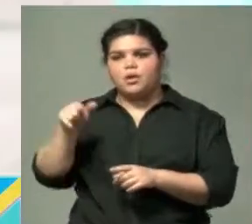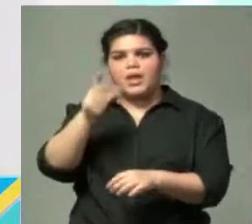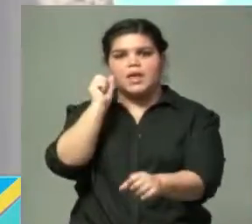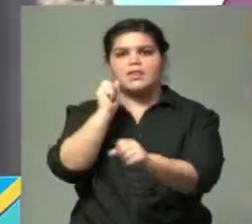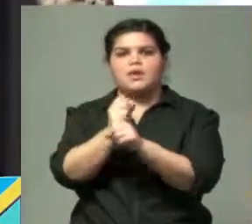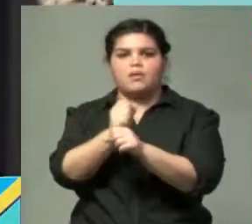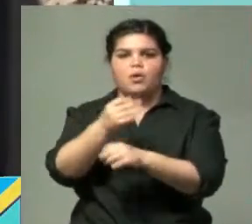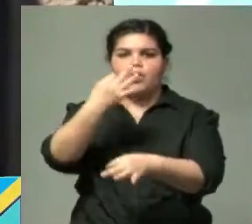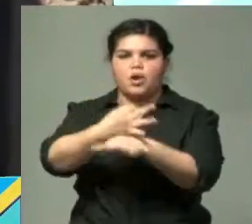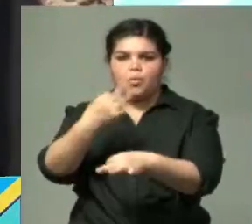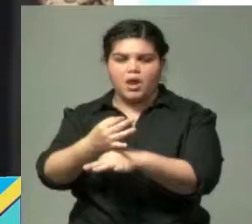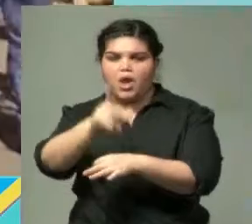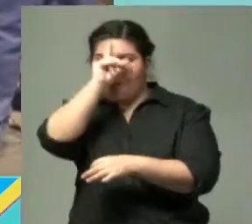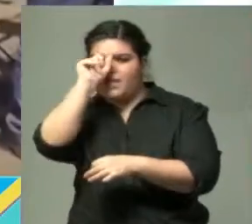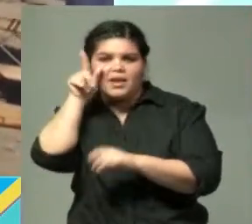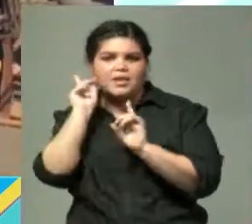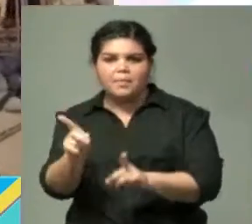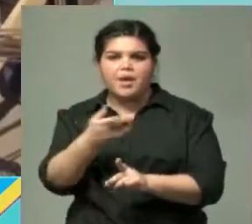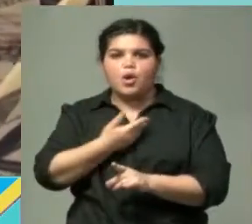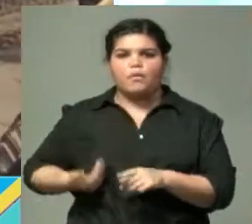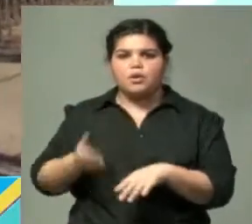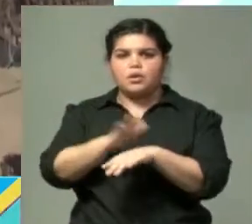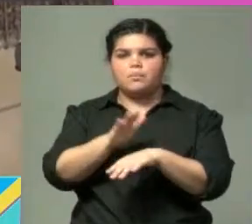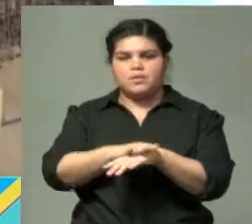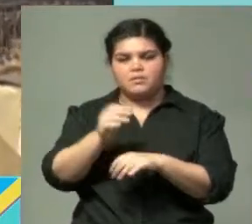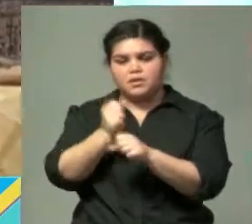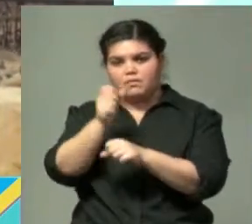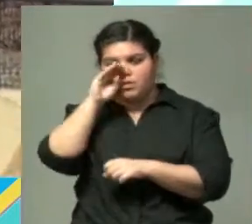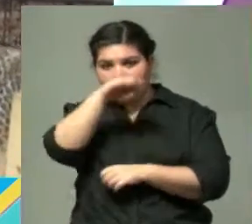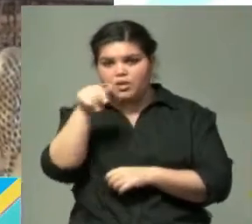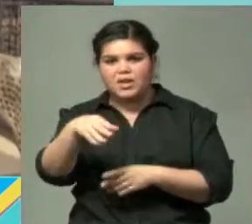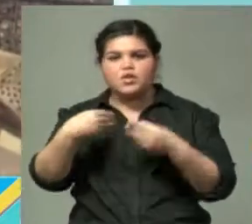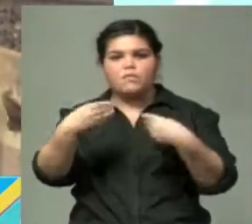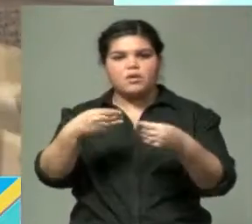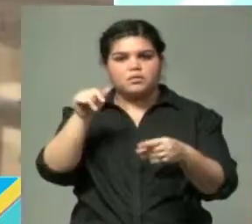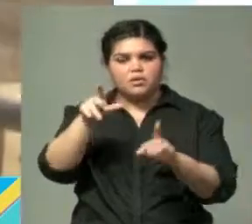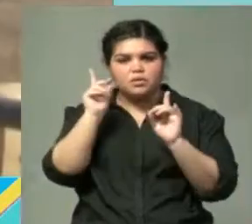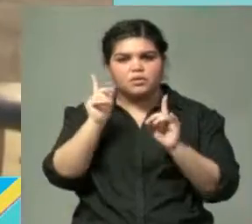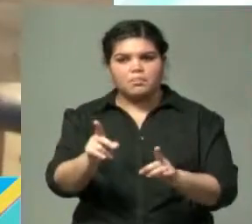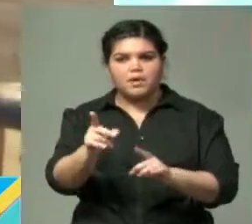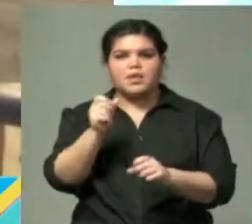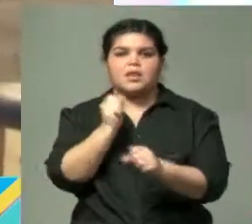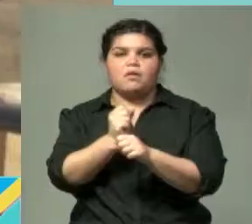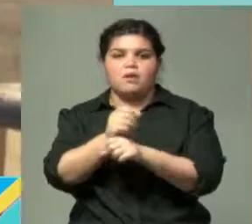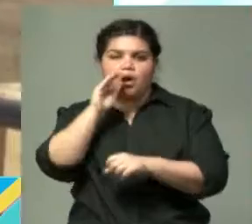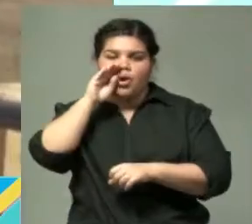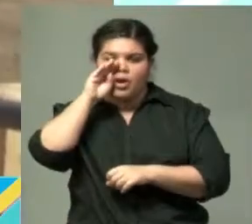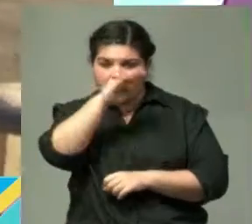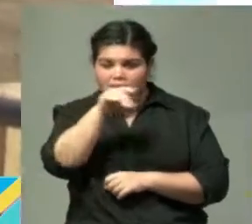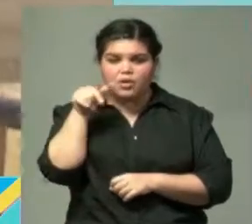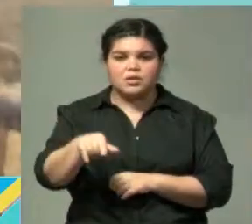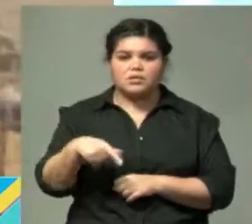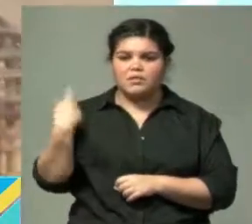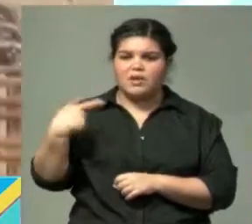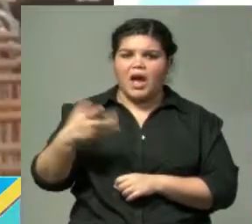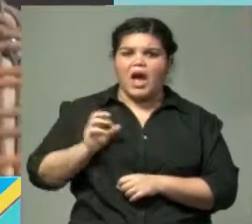en hospitales, ¿no? Y es parte de la flexibilización y la precariedad laboral que venimos sufriendo hace